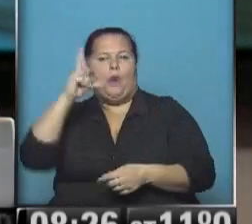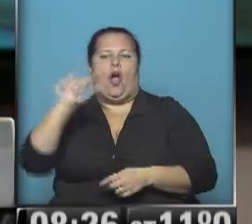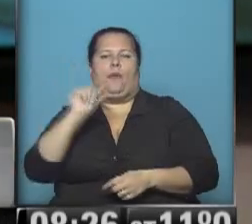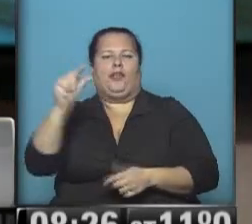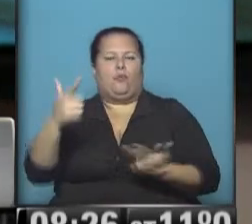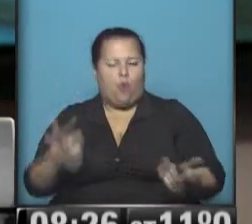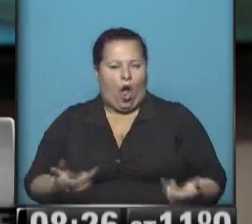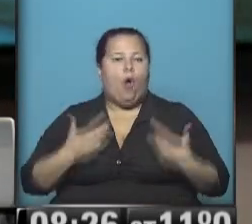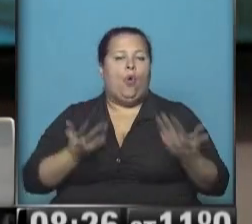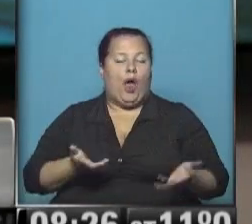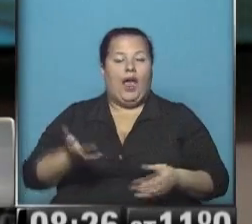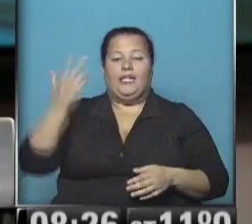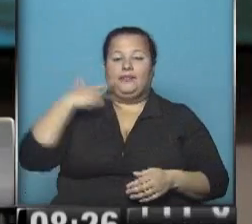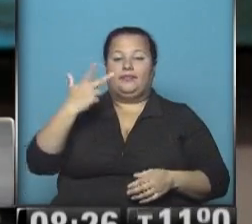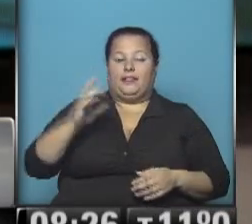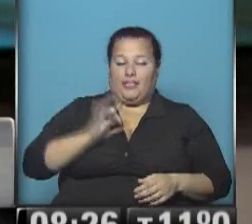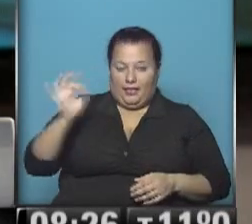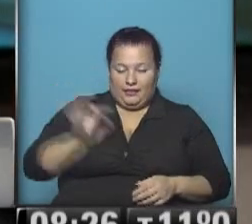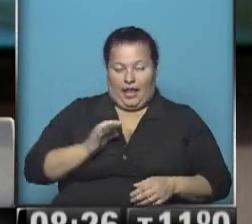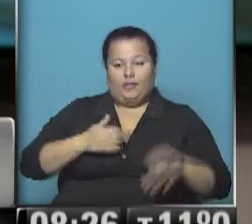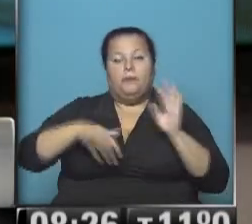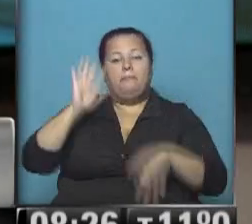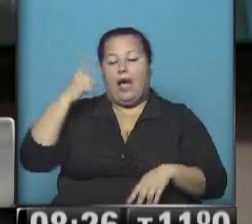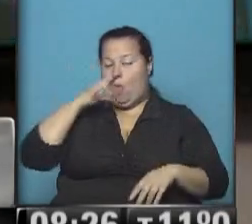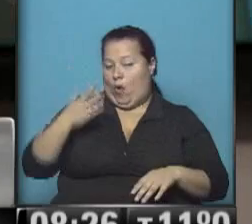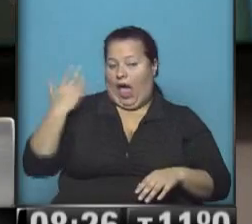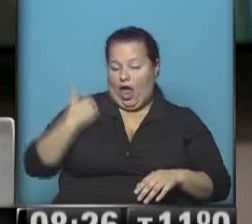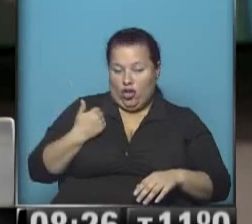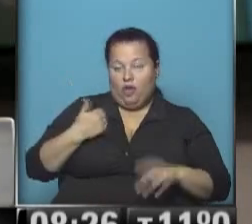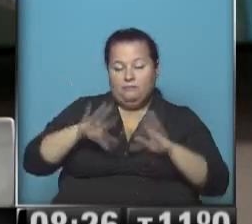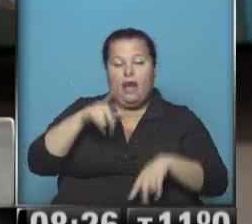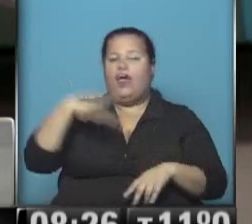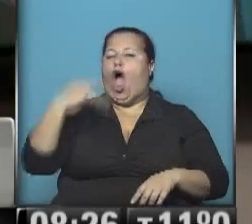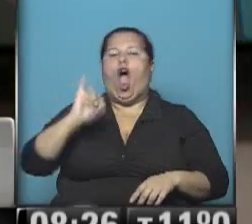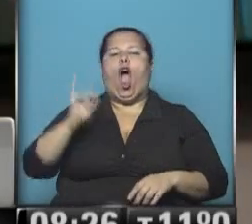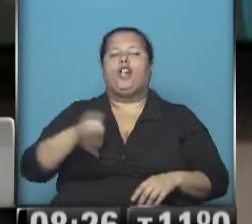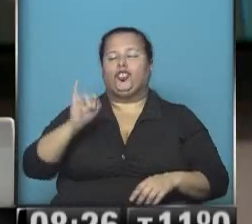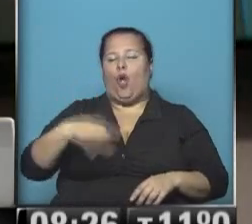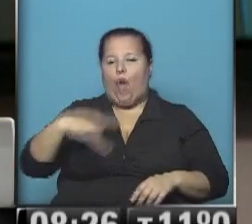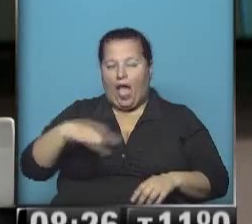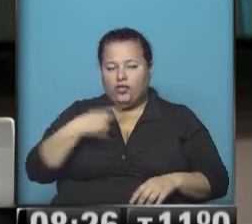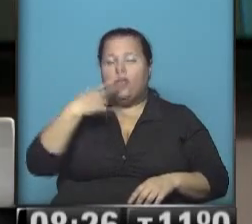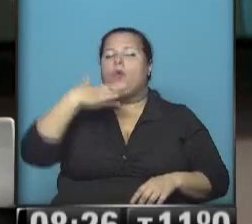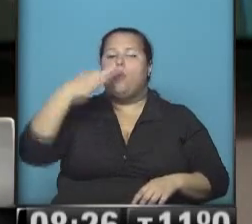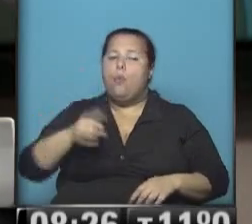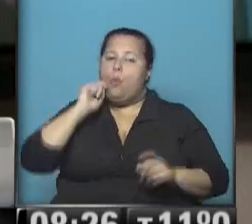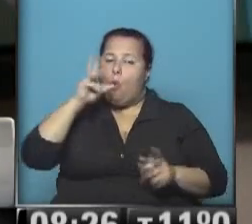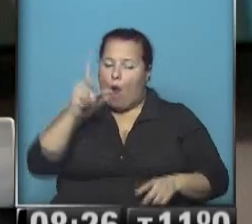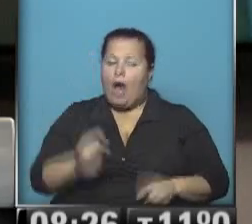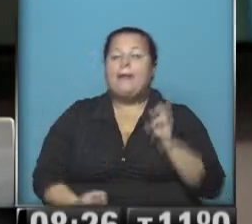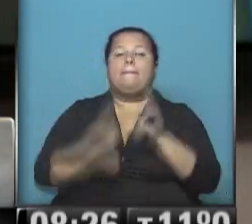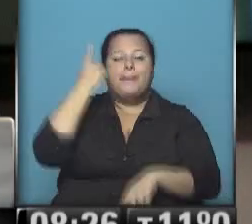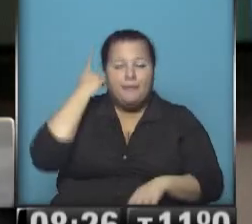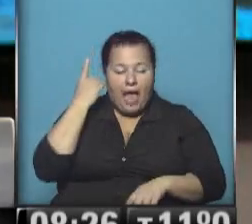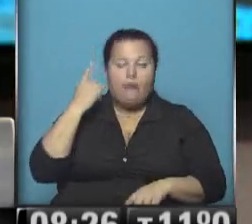no le daban créditos bueno desde hace 3 años y particularmente el último año están obligados si realmente el grado de cumplimiento es muy bueno y por primera vez